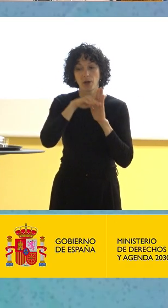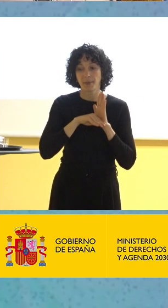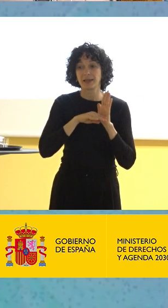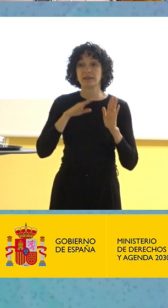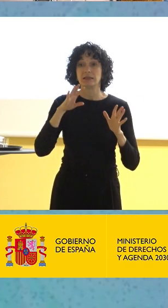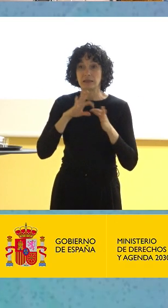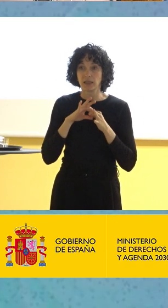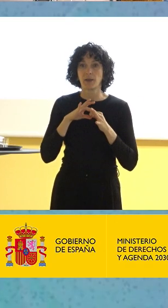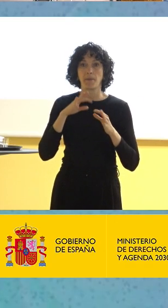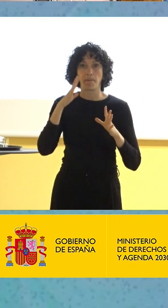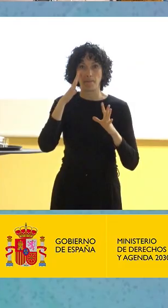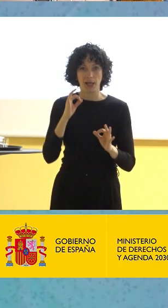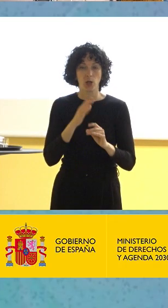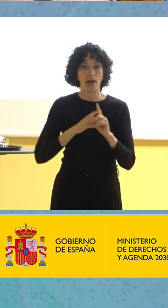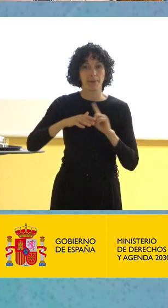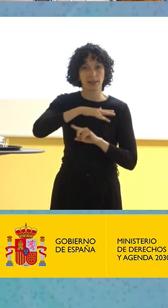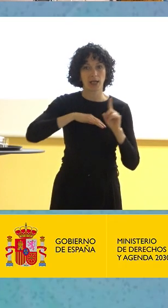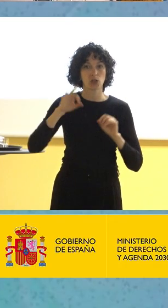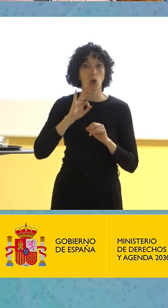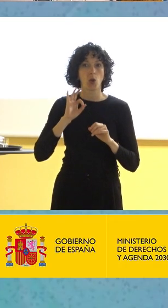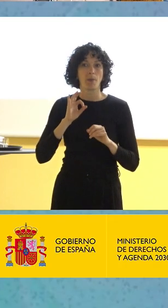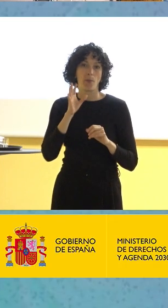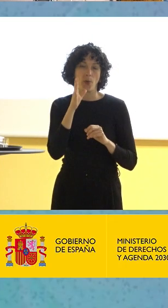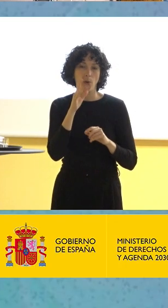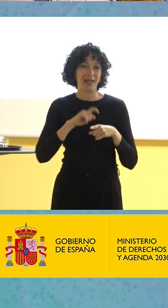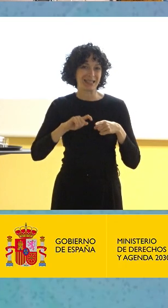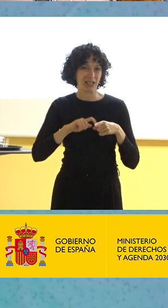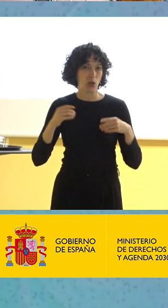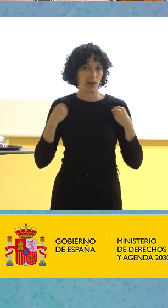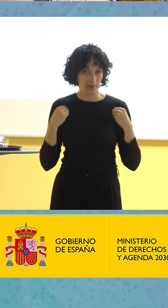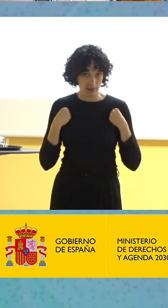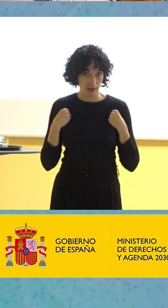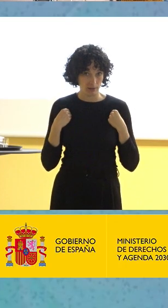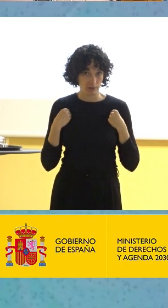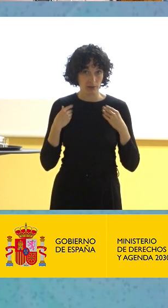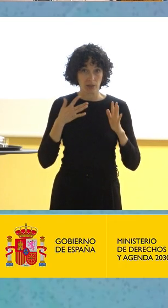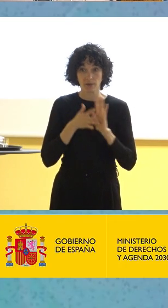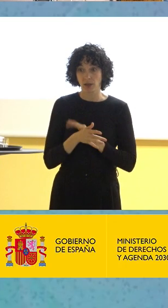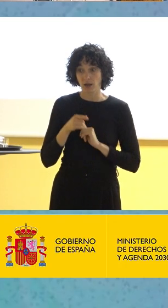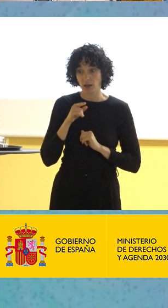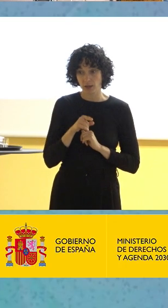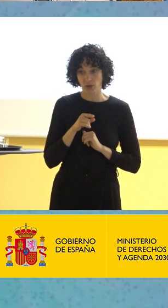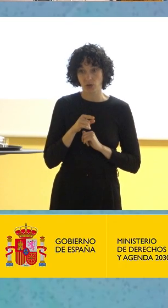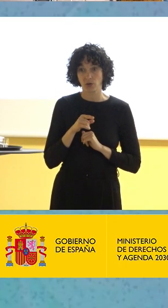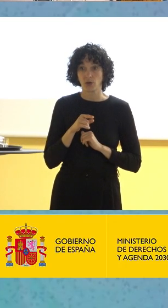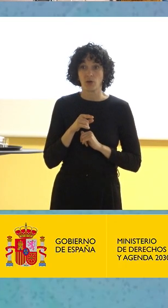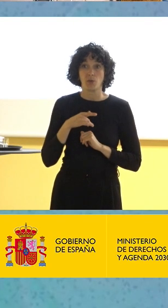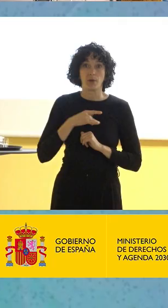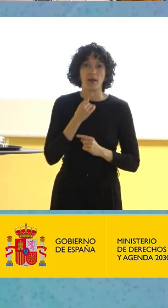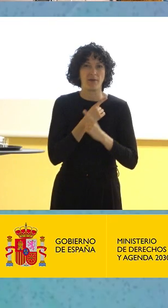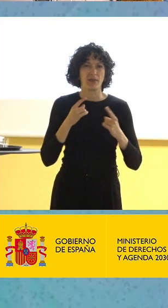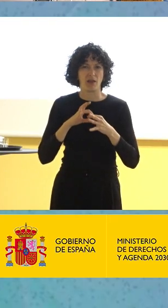factores de riesgo ambientales o de estilos de vida que no hablan directamente de las enfermedades raras,